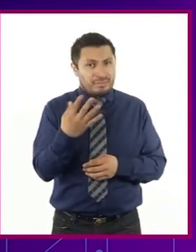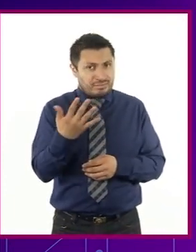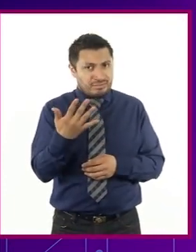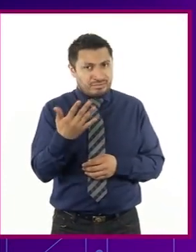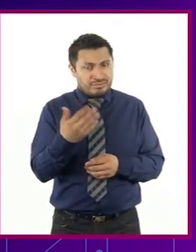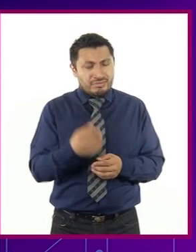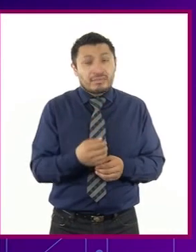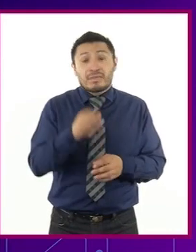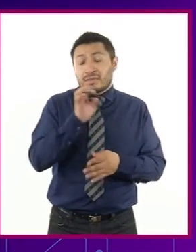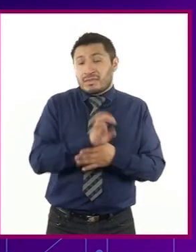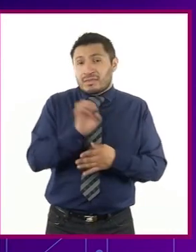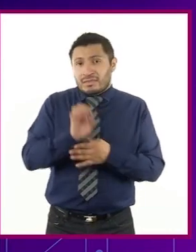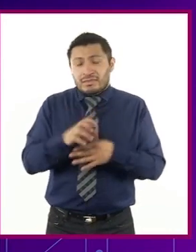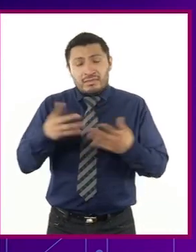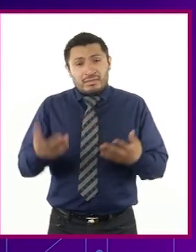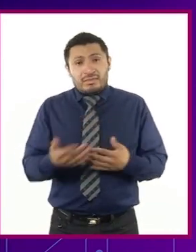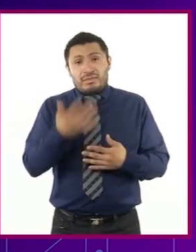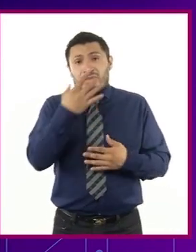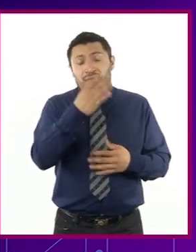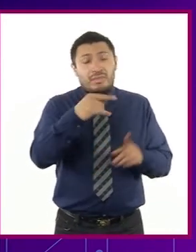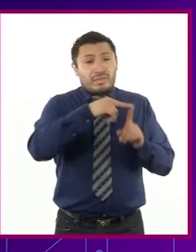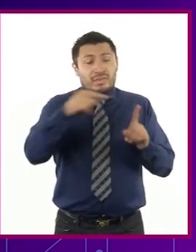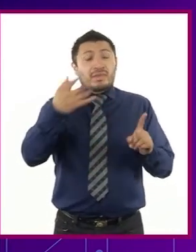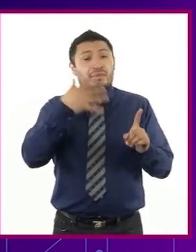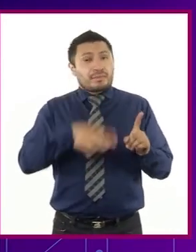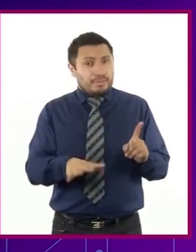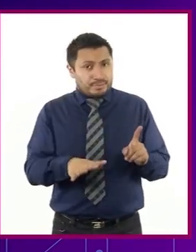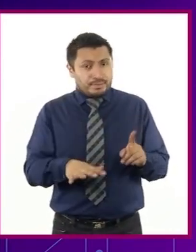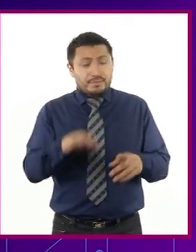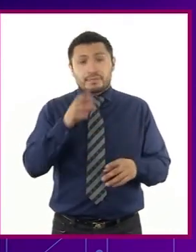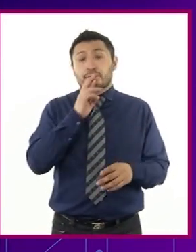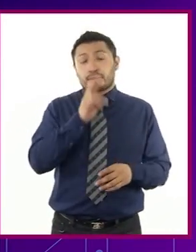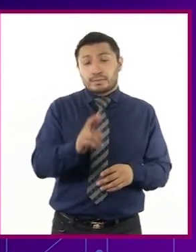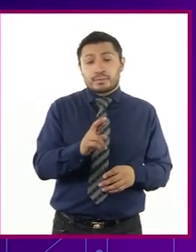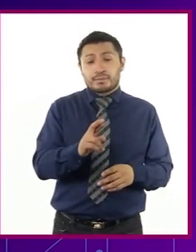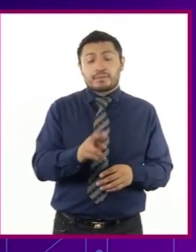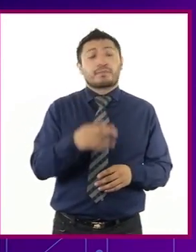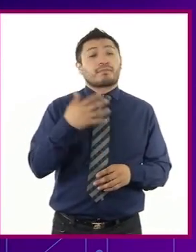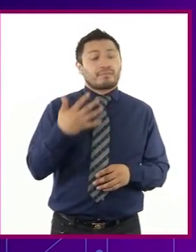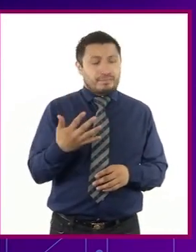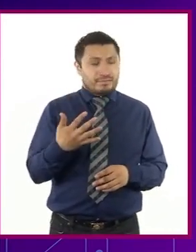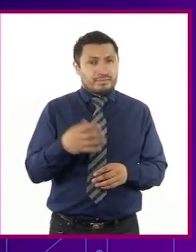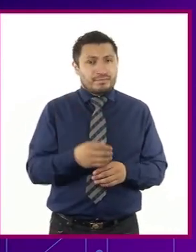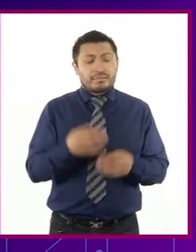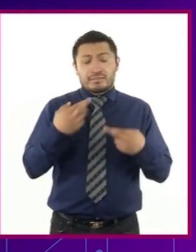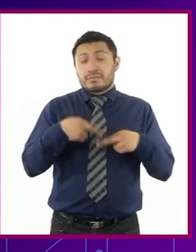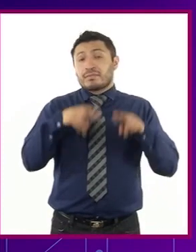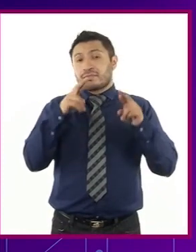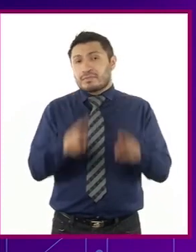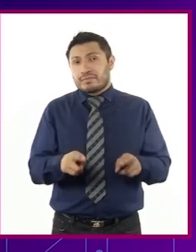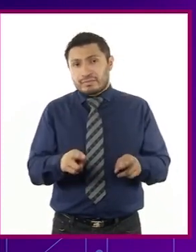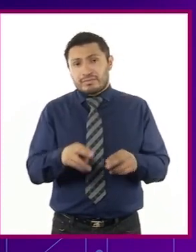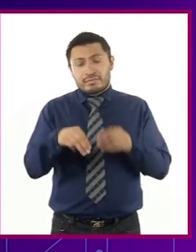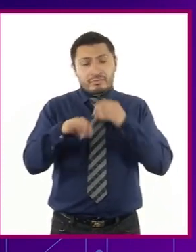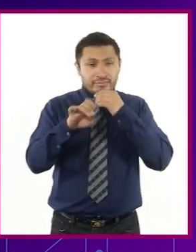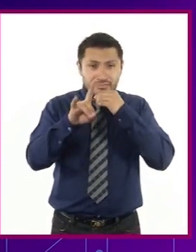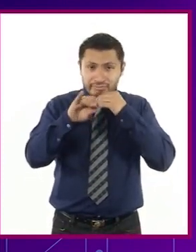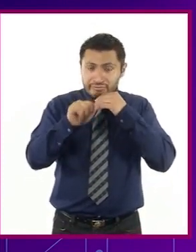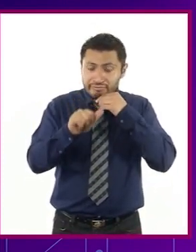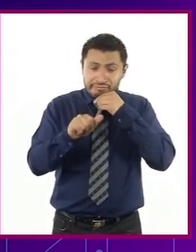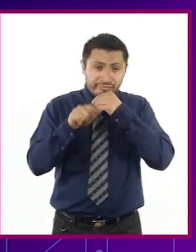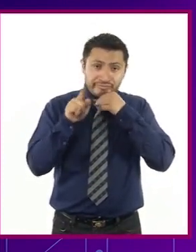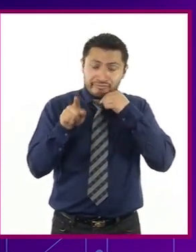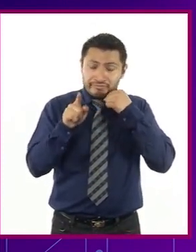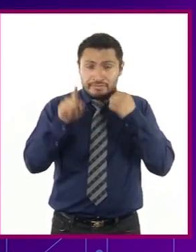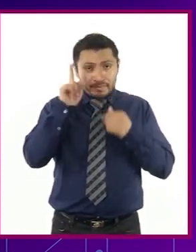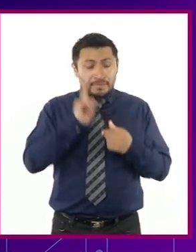50. Entonces, 50 se divide entre 10 y el cociente es 5, que representa la media del puntaje obtenido